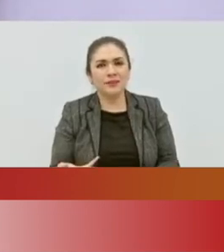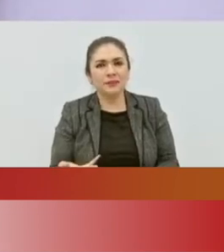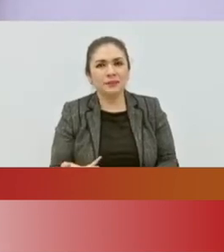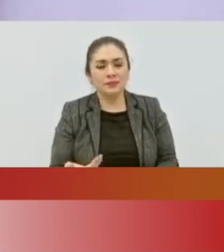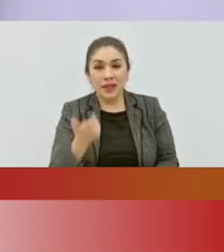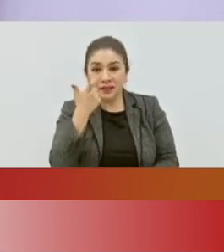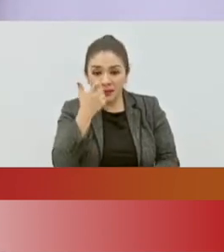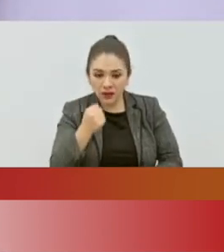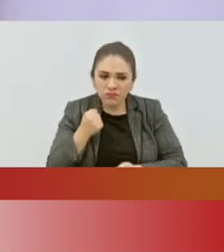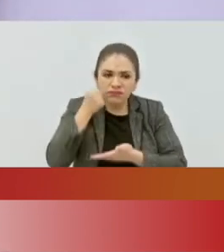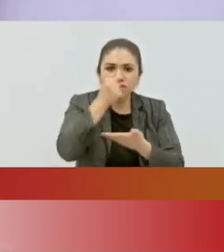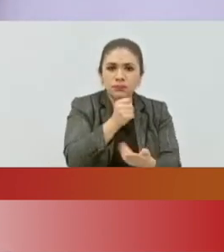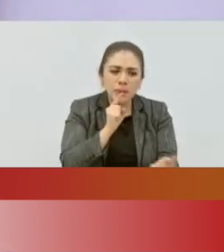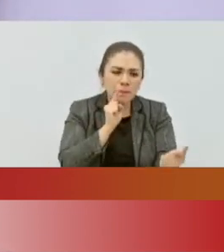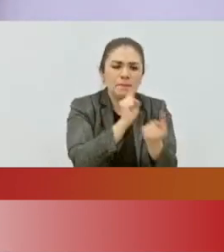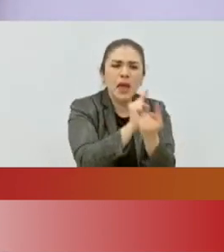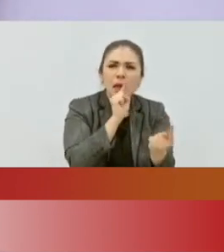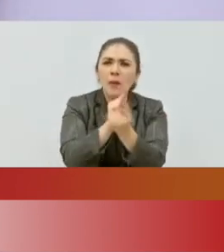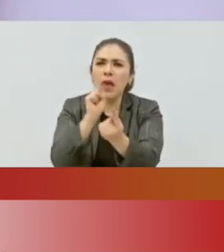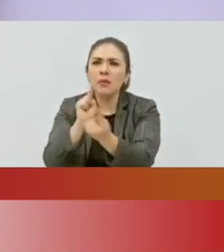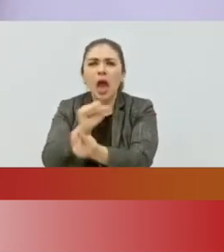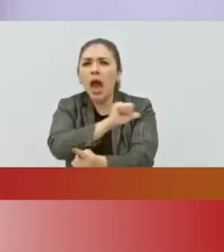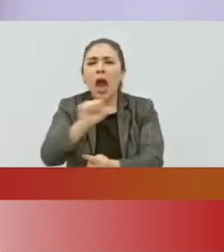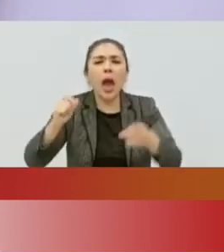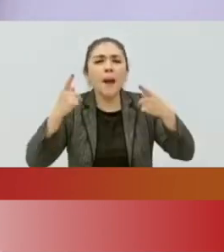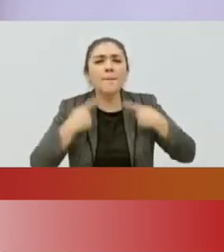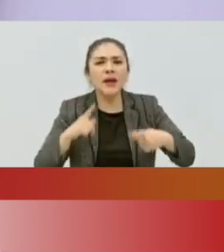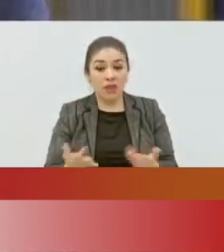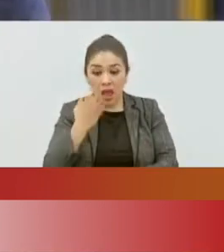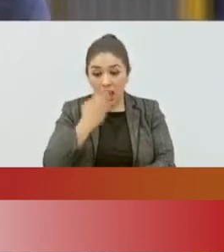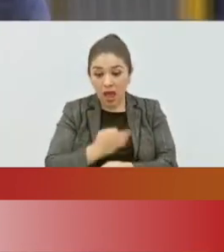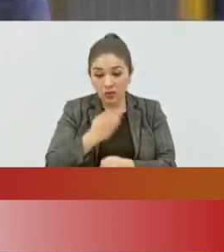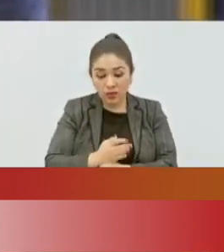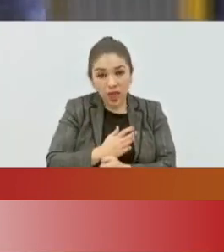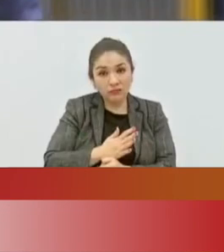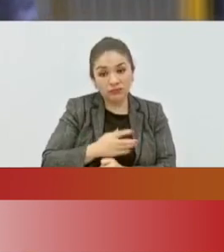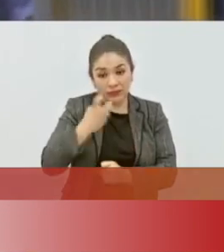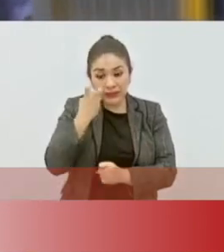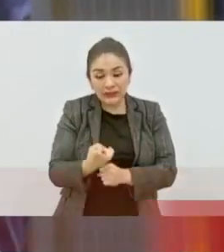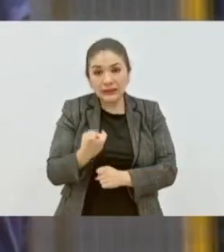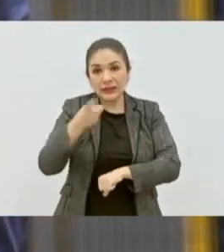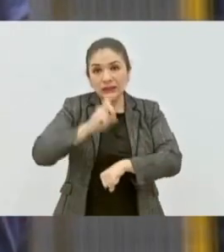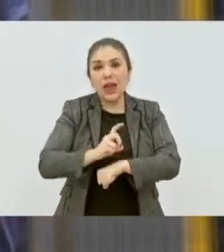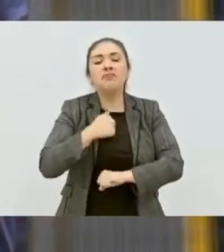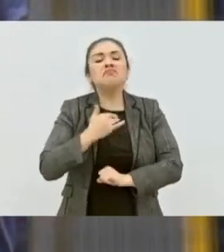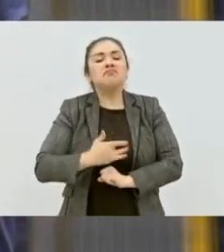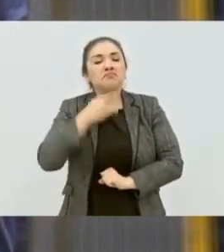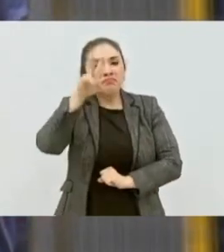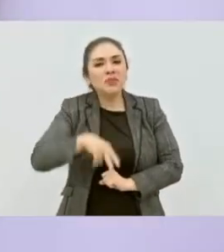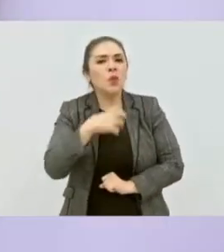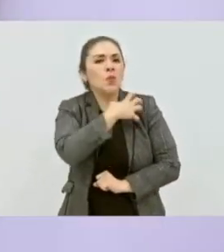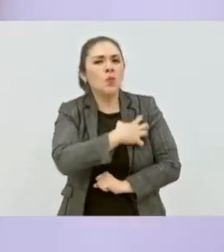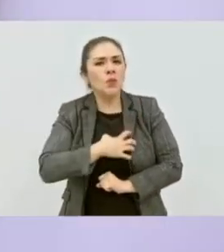el entregar de manera directa a la gente. Estoy contento